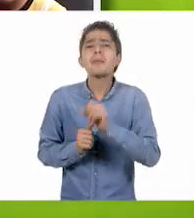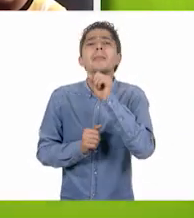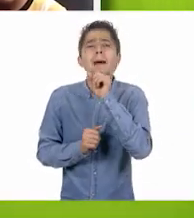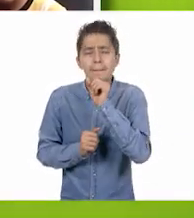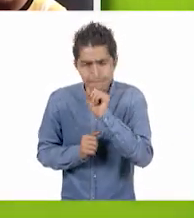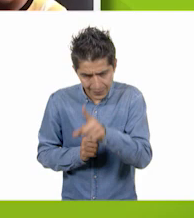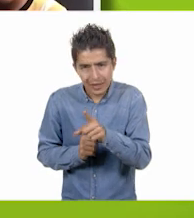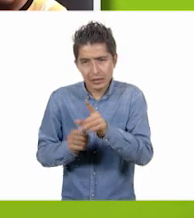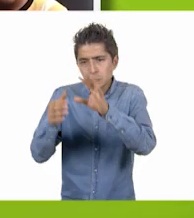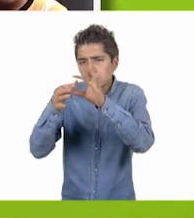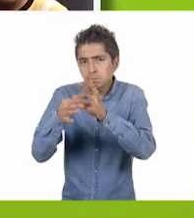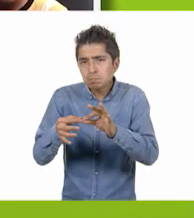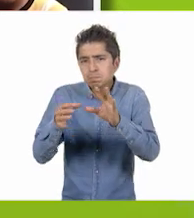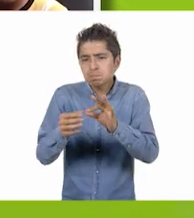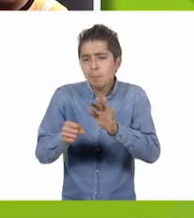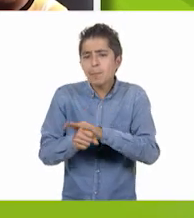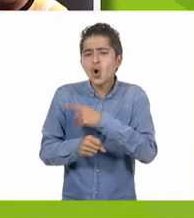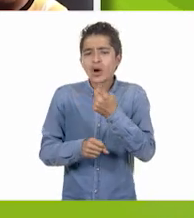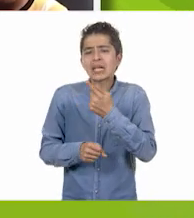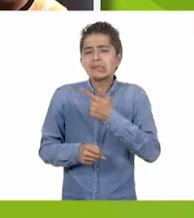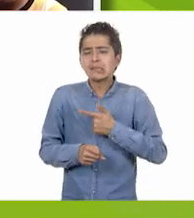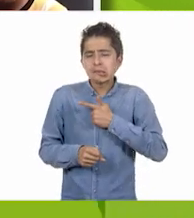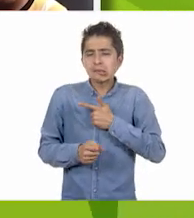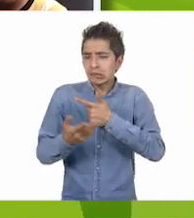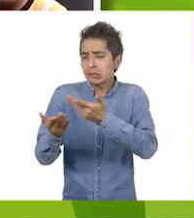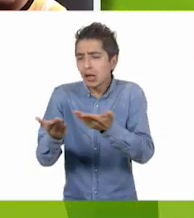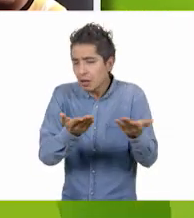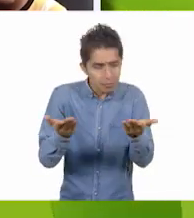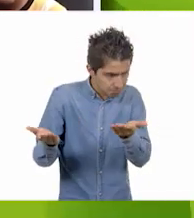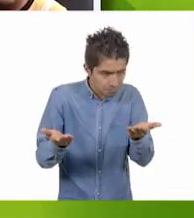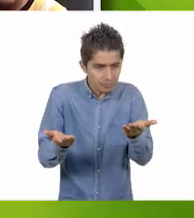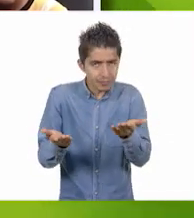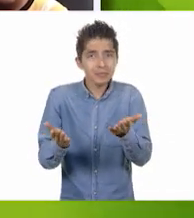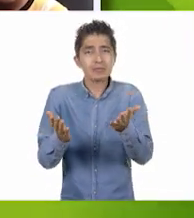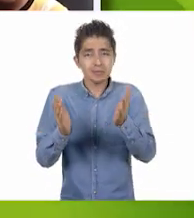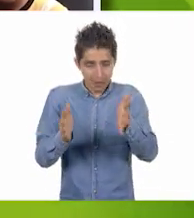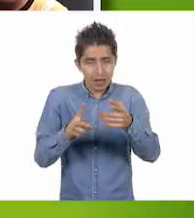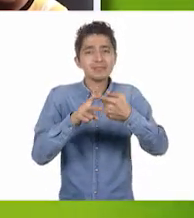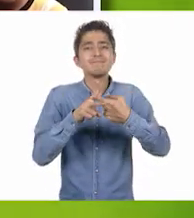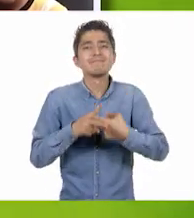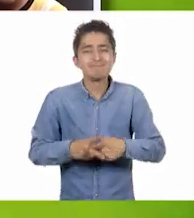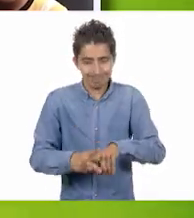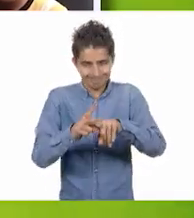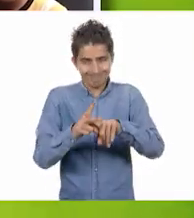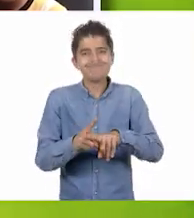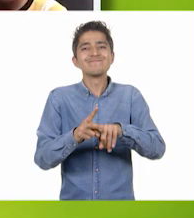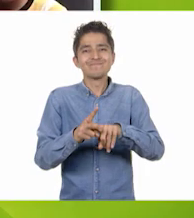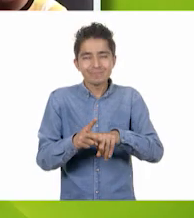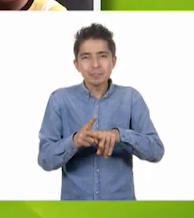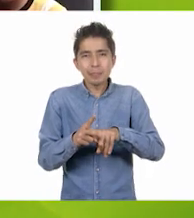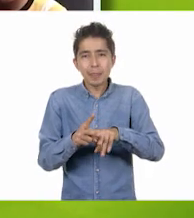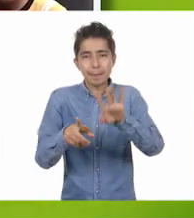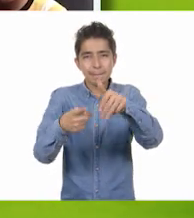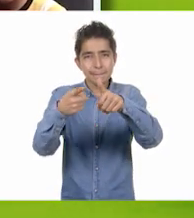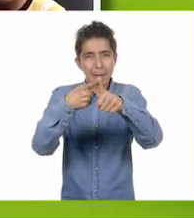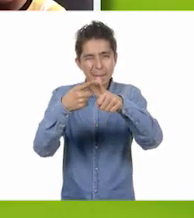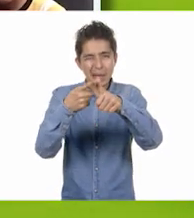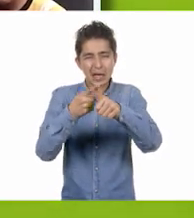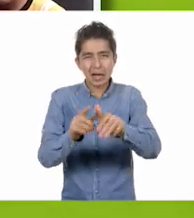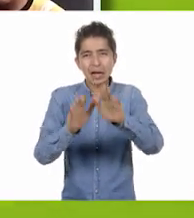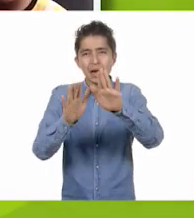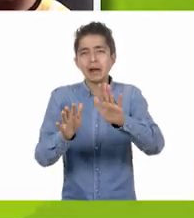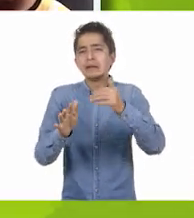decir, pues, por qué nos gusta. Entonces, pues, vamos a comenzar. Y primero me gustaría